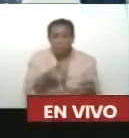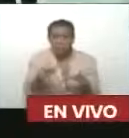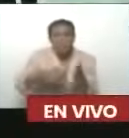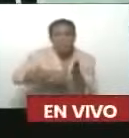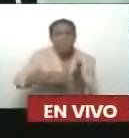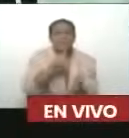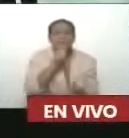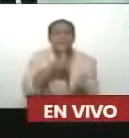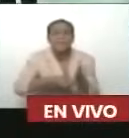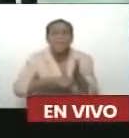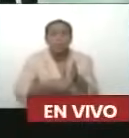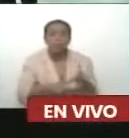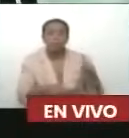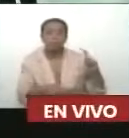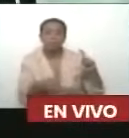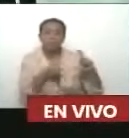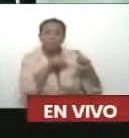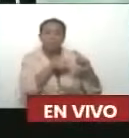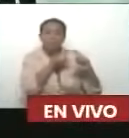cédula? ¿Ah?